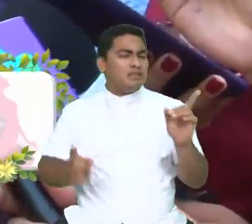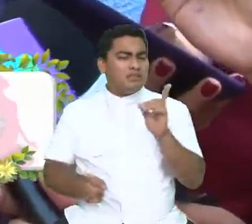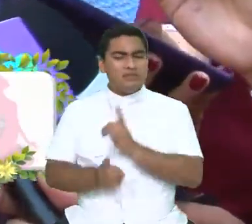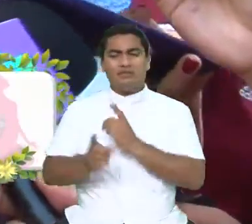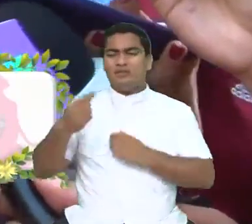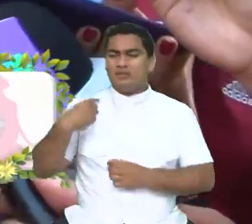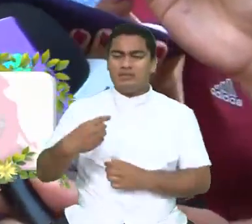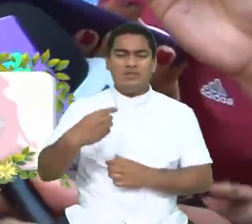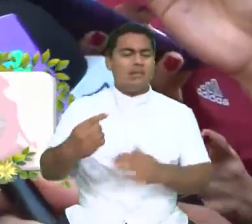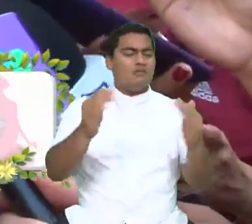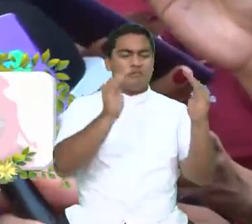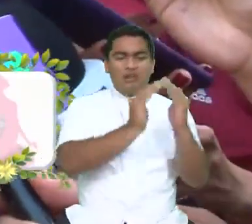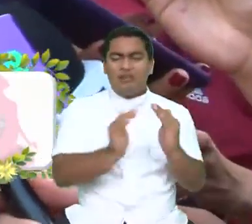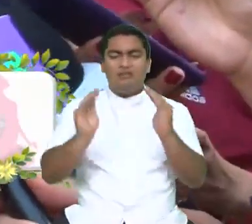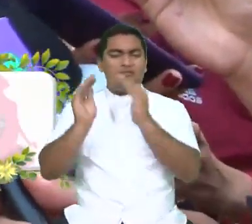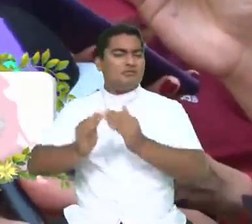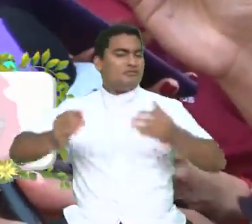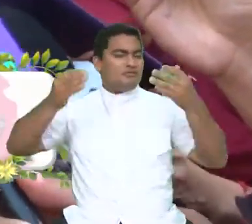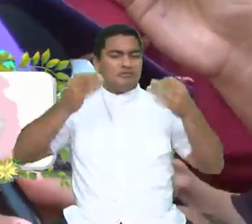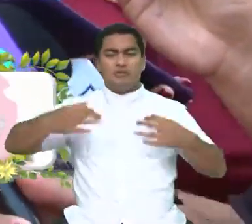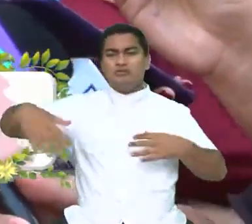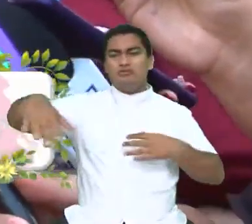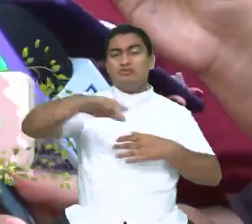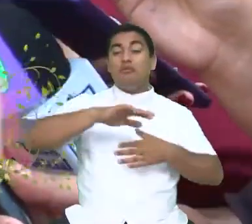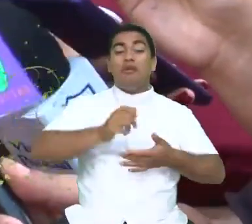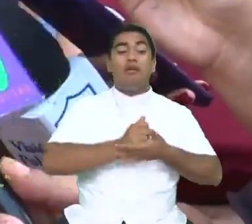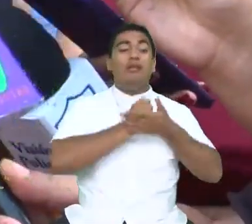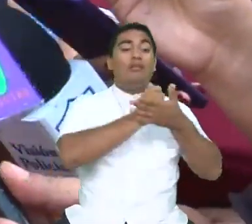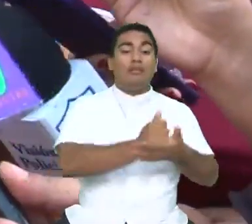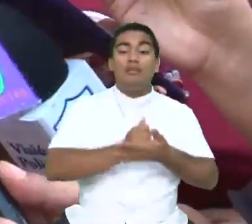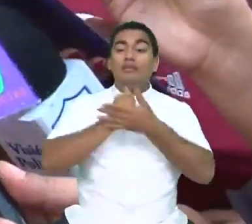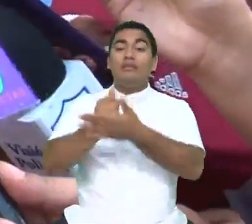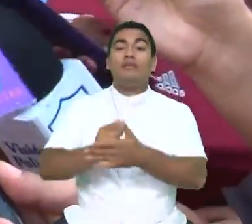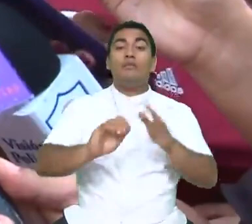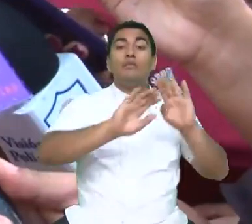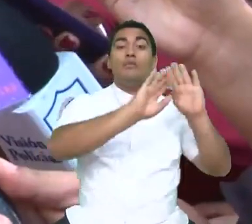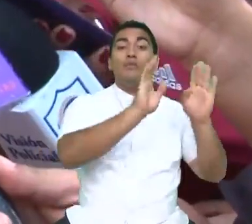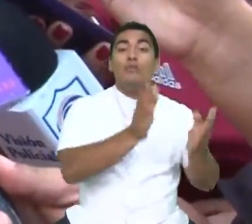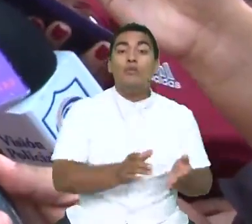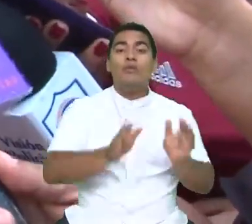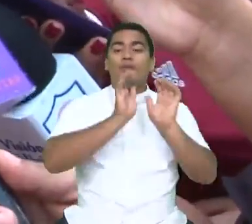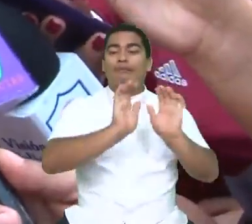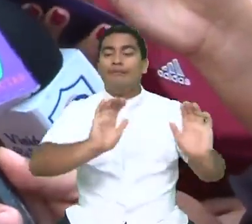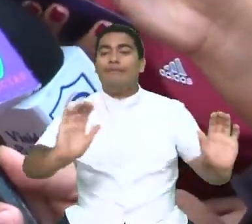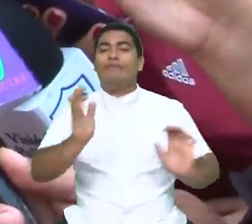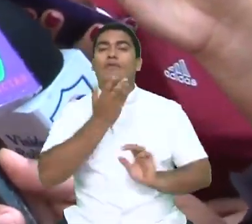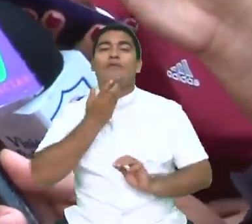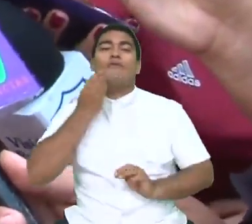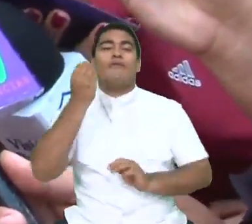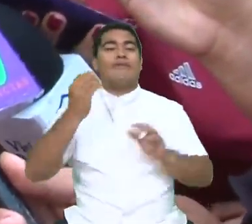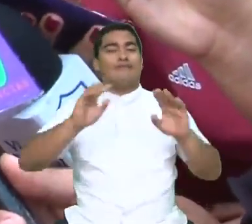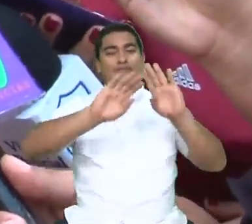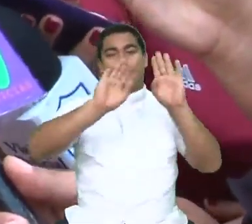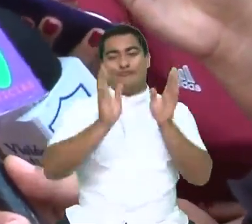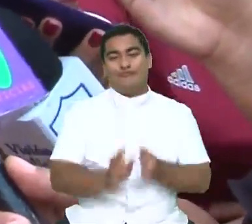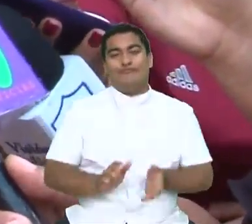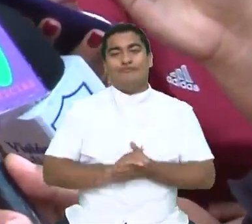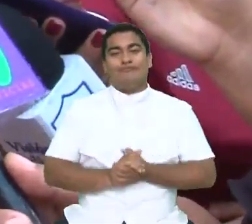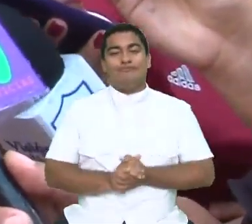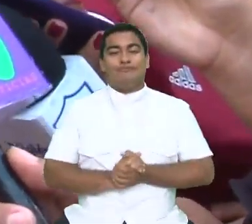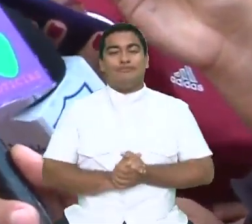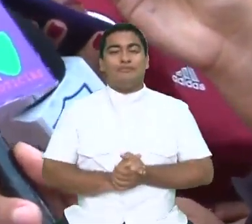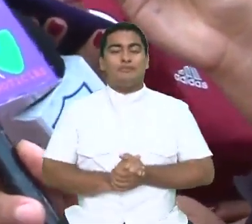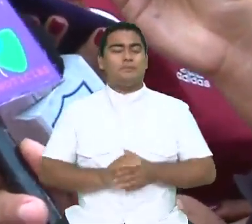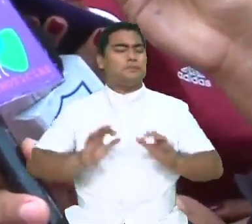día en cada hogar, en cada entorno, a favor de nuestras mujeres, de nuestras niñas, de nuestras adolescentes. Nosotros muy